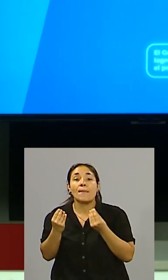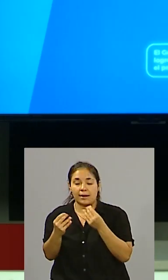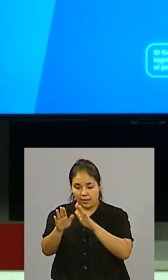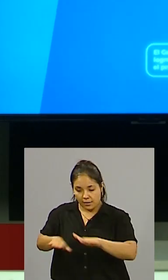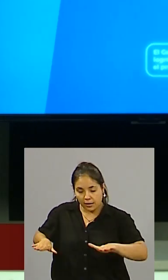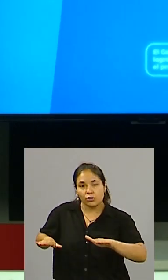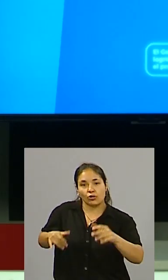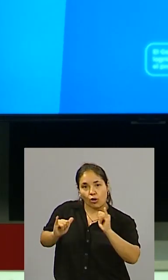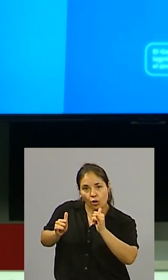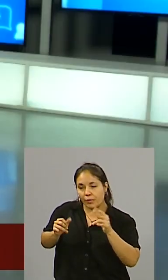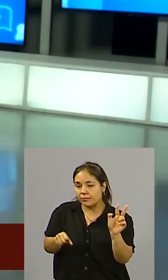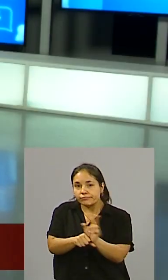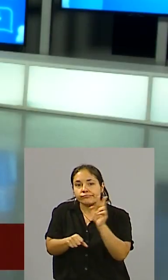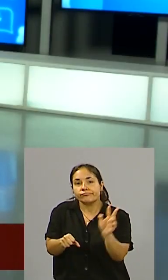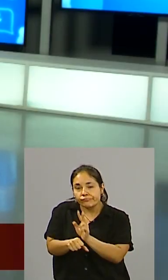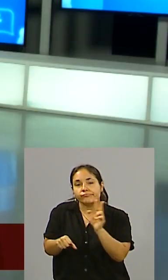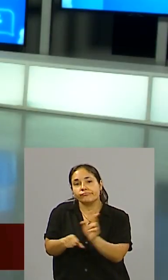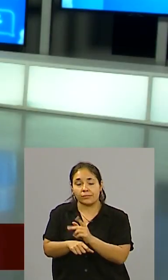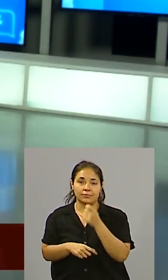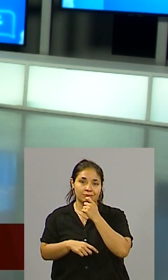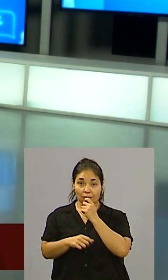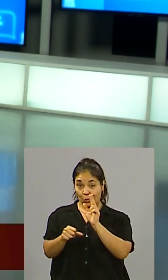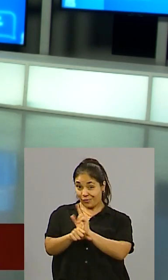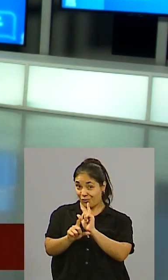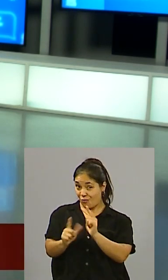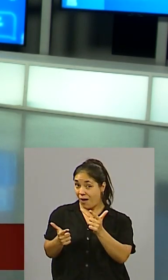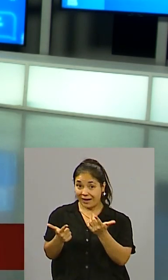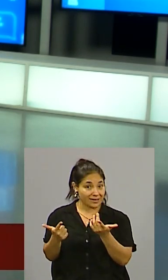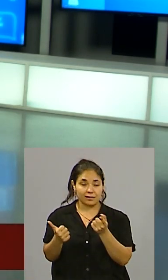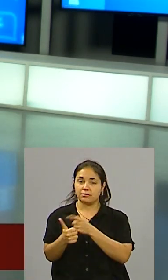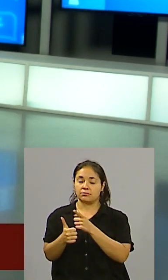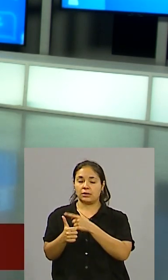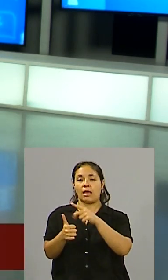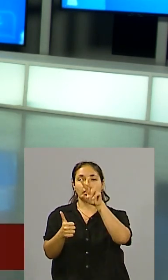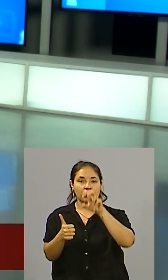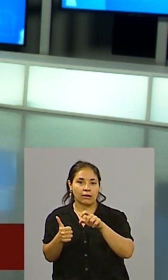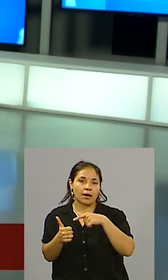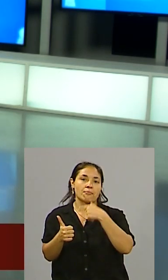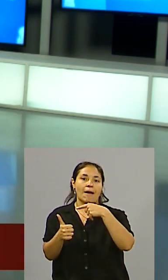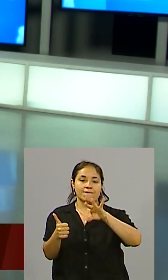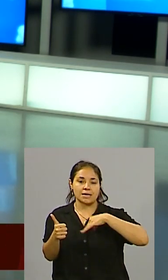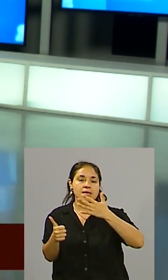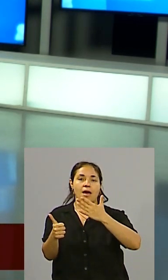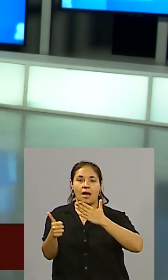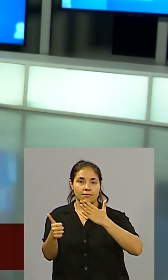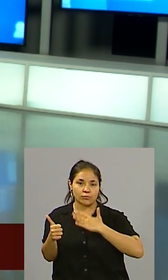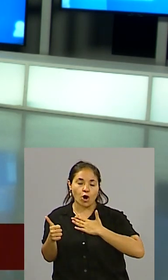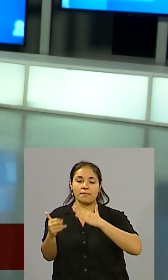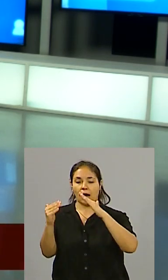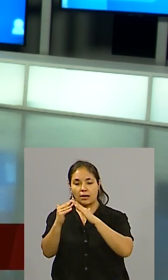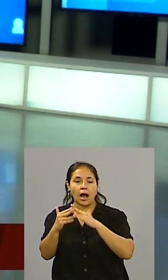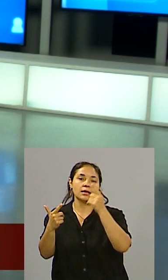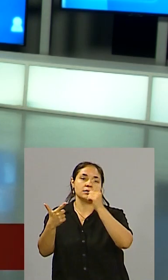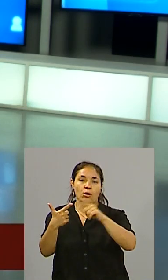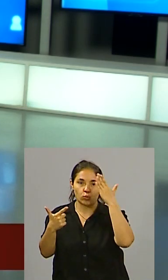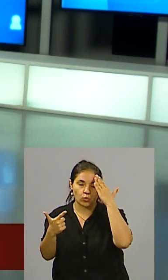adolescentes que después, ¿no? si no están protegidos desde estas áreas, y sabemos que la escuela ha funcionado como un sistema de contención súper